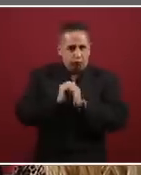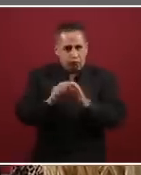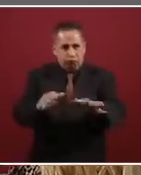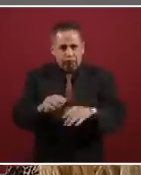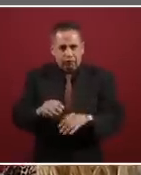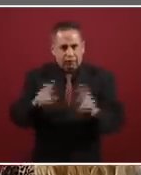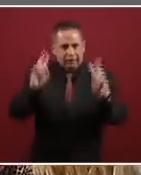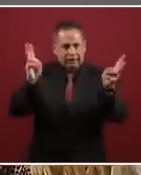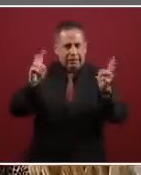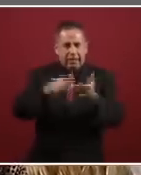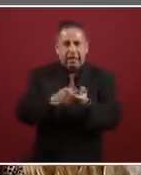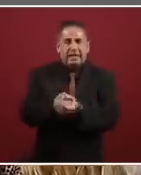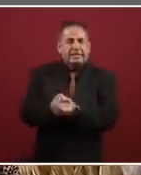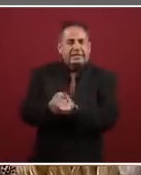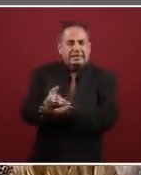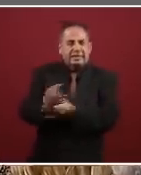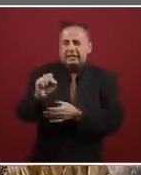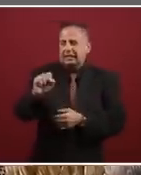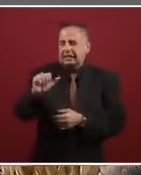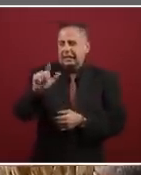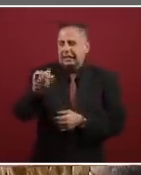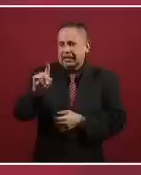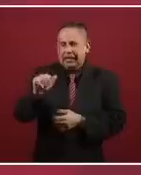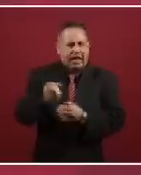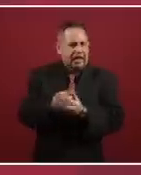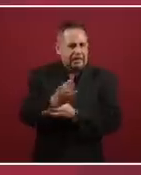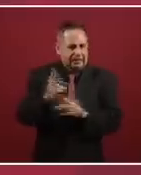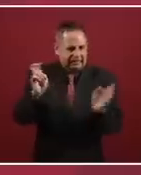La Salida, hablo de que